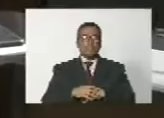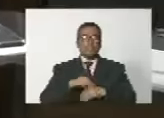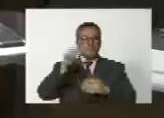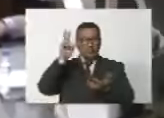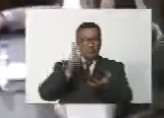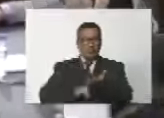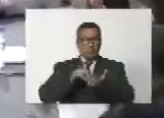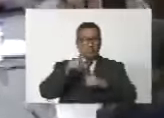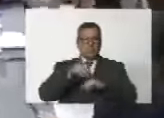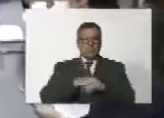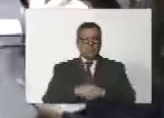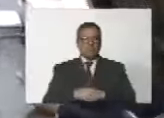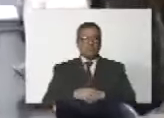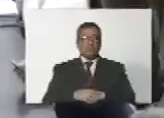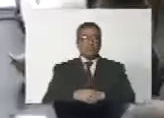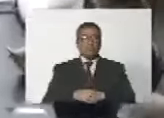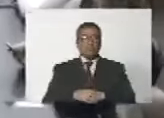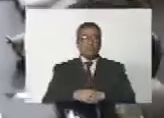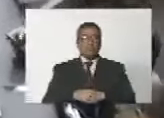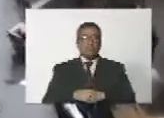Queda aprobado.